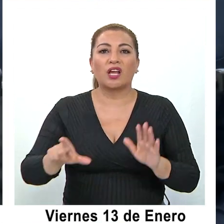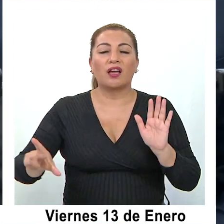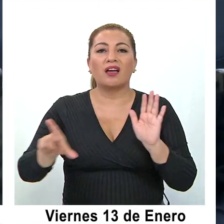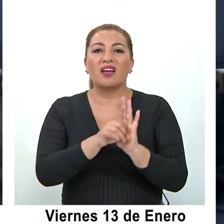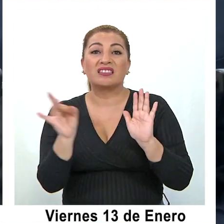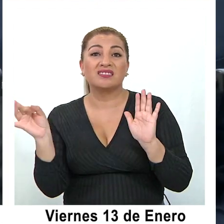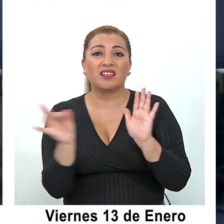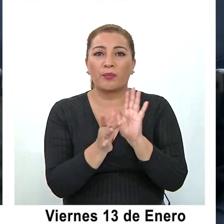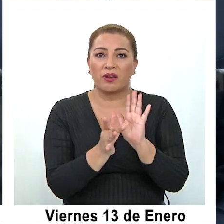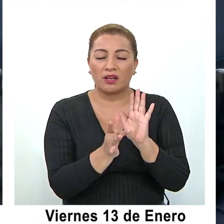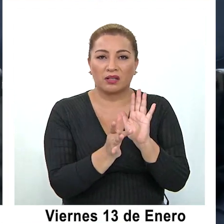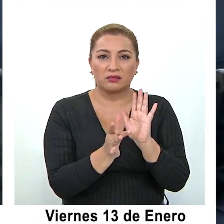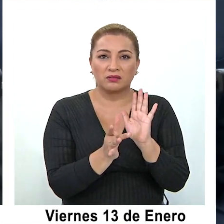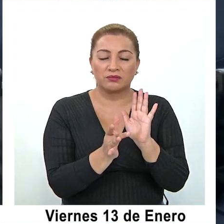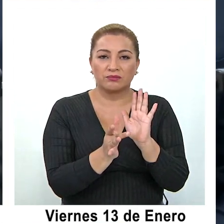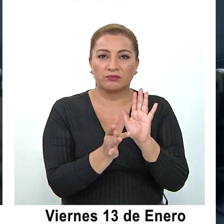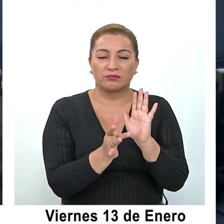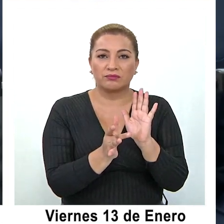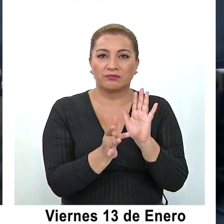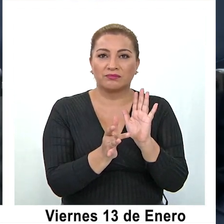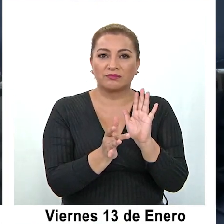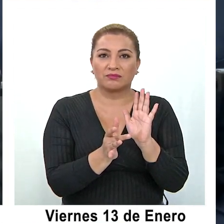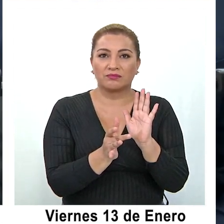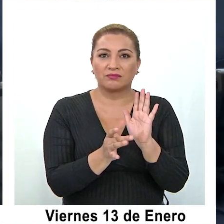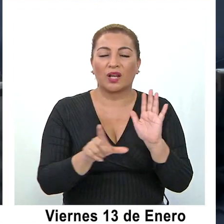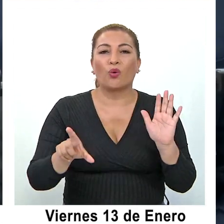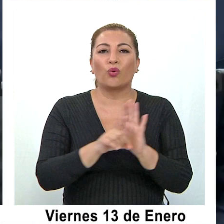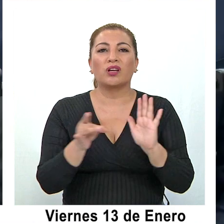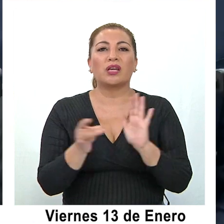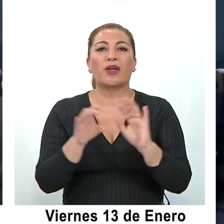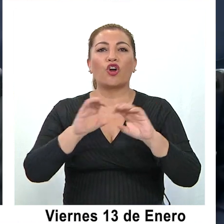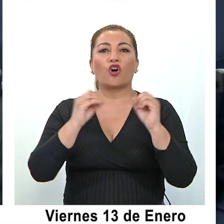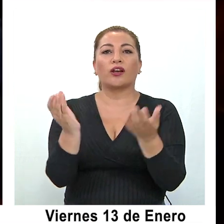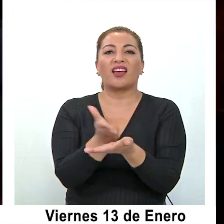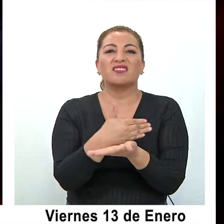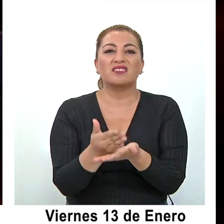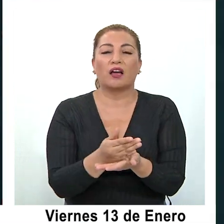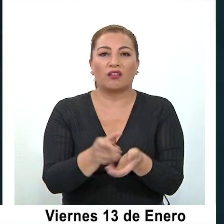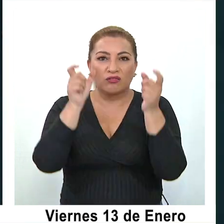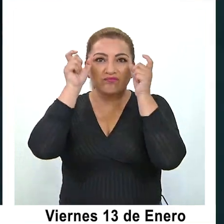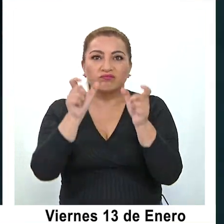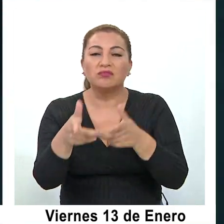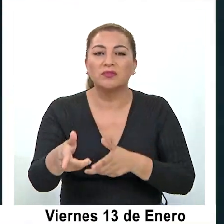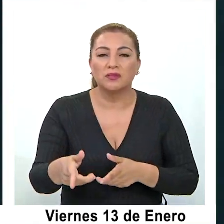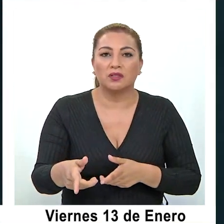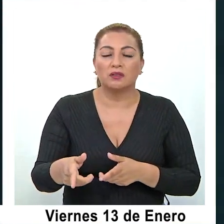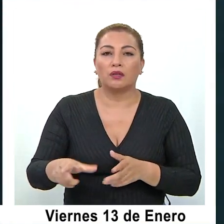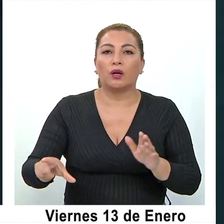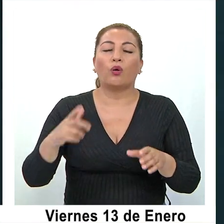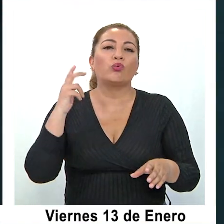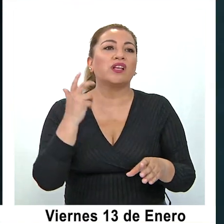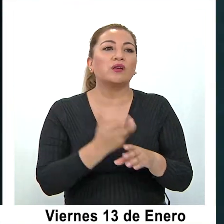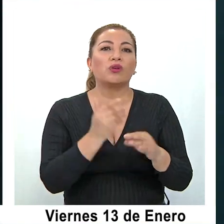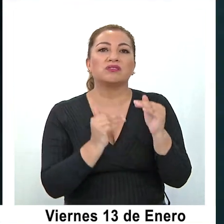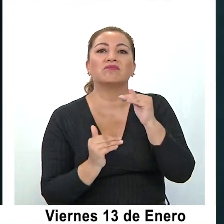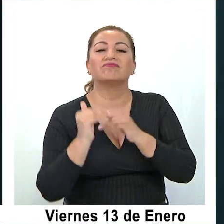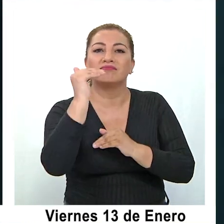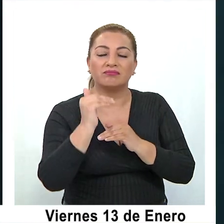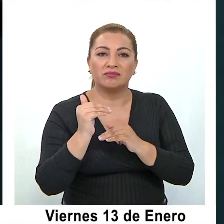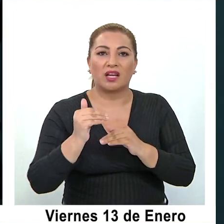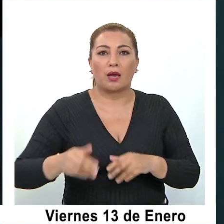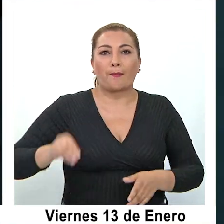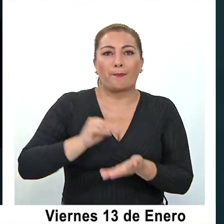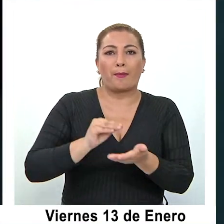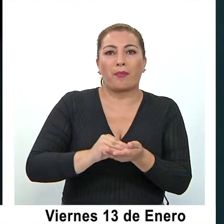de tipo crimen organizado. Es decir, un tipo de delincuencia más sofisticada, con más